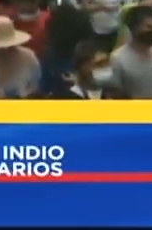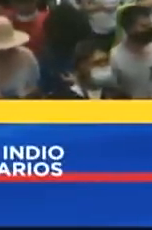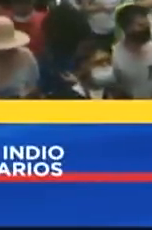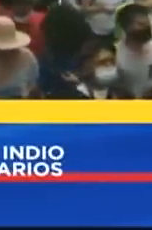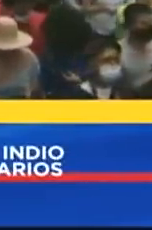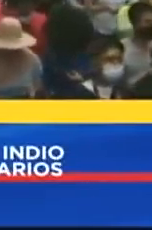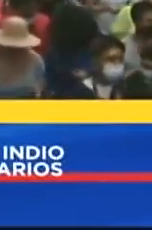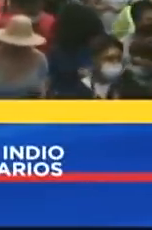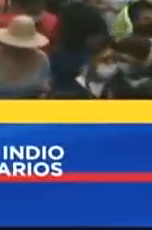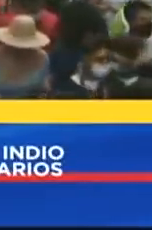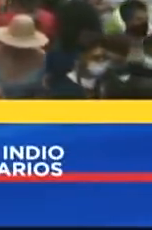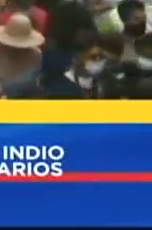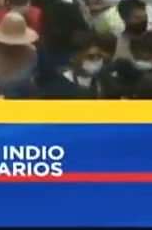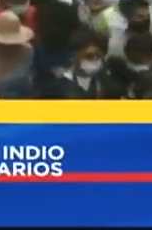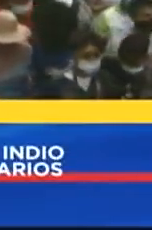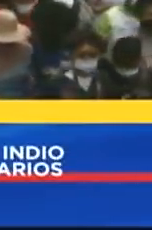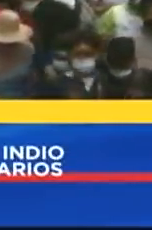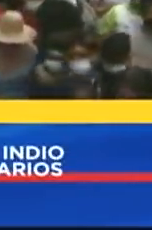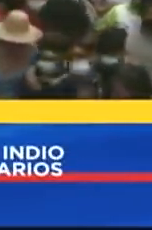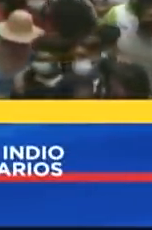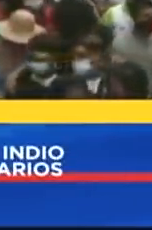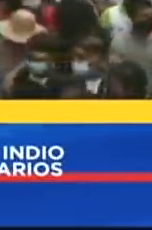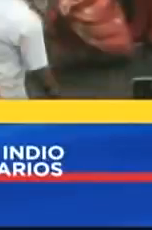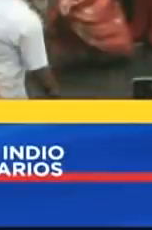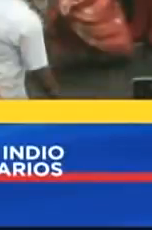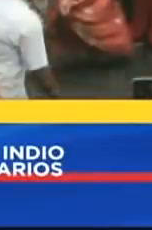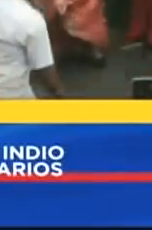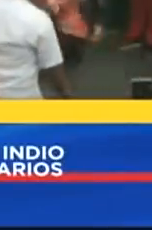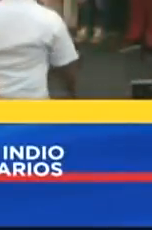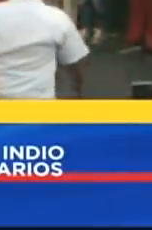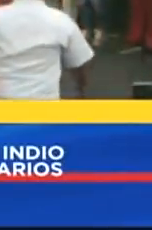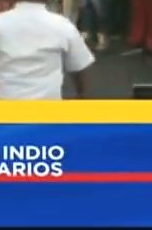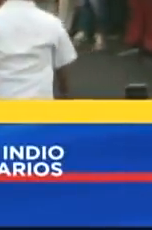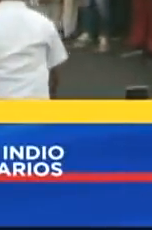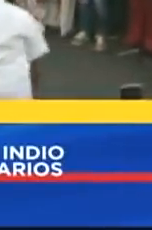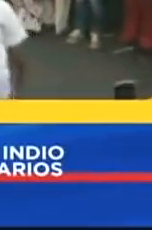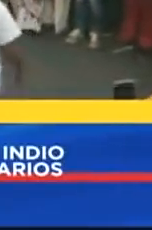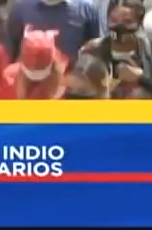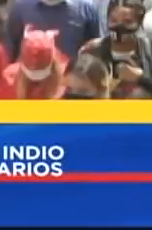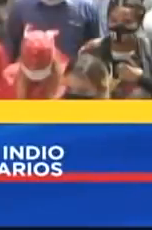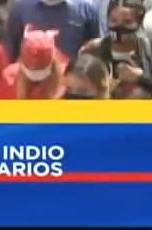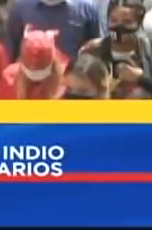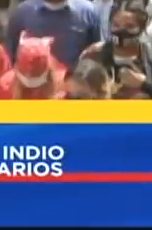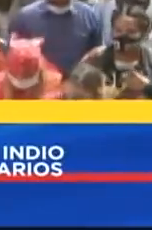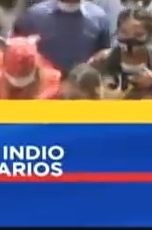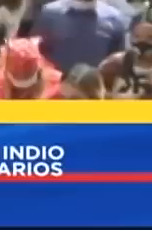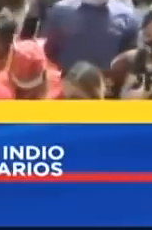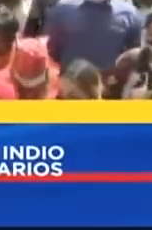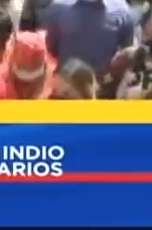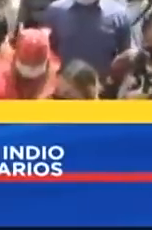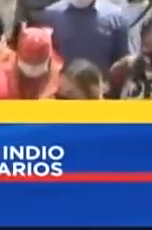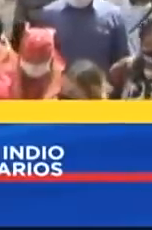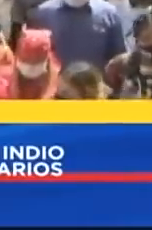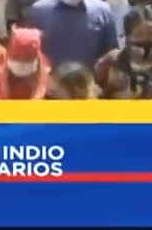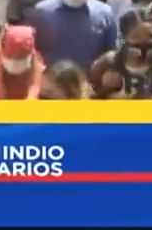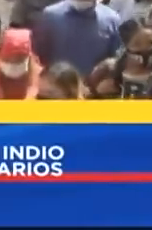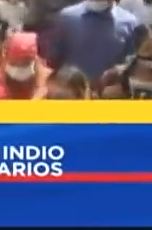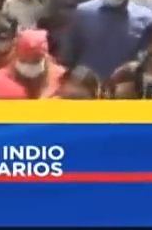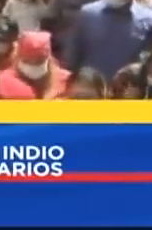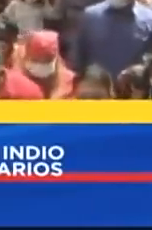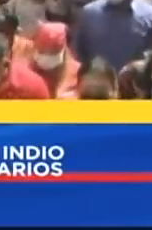tremenda marcha. Caracas tenía meses sin conocer la marcha del